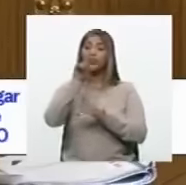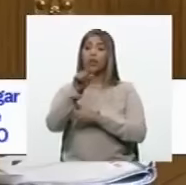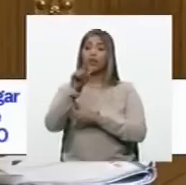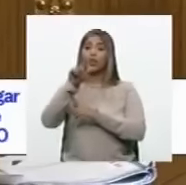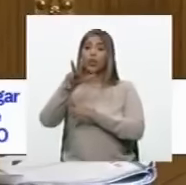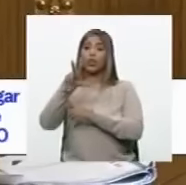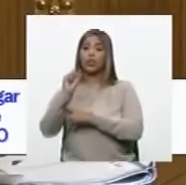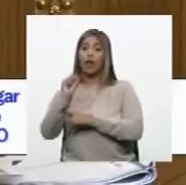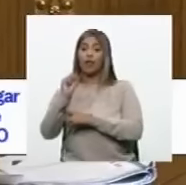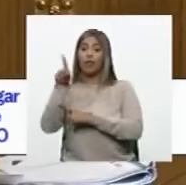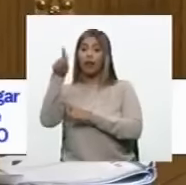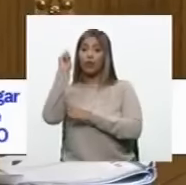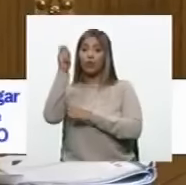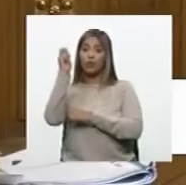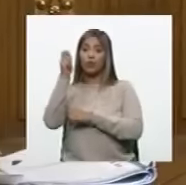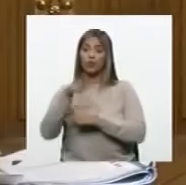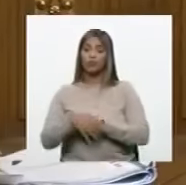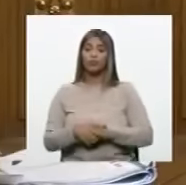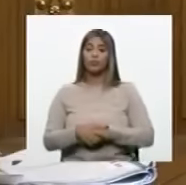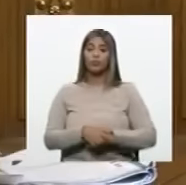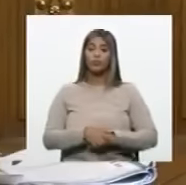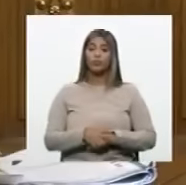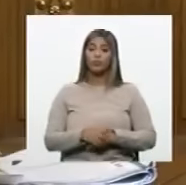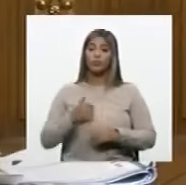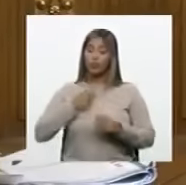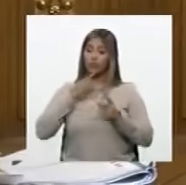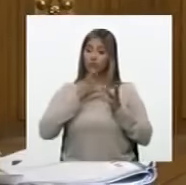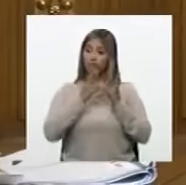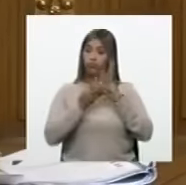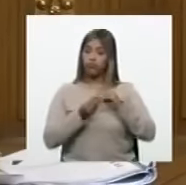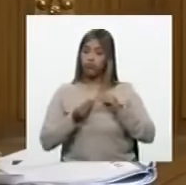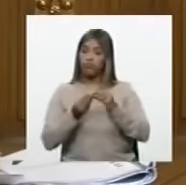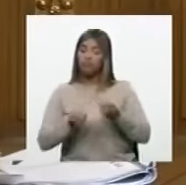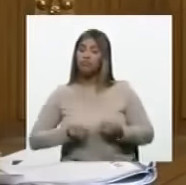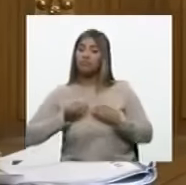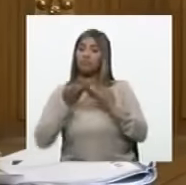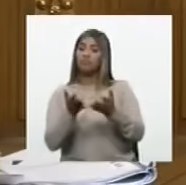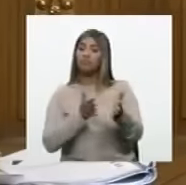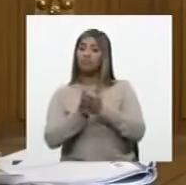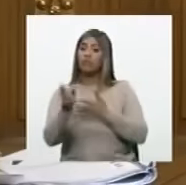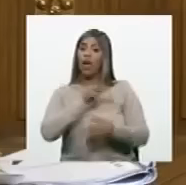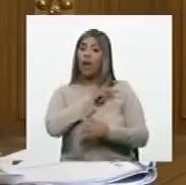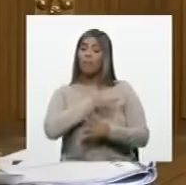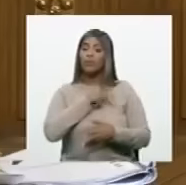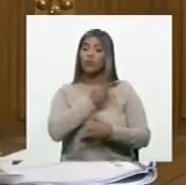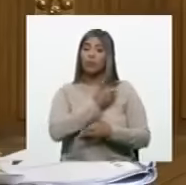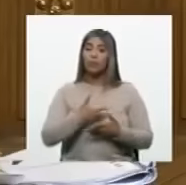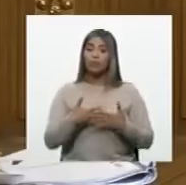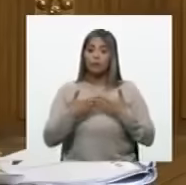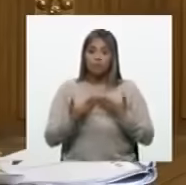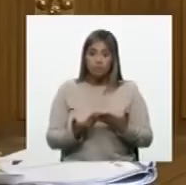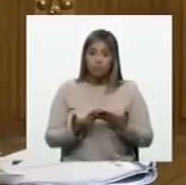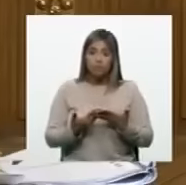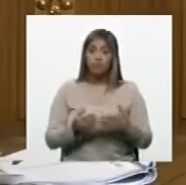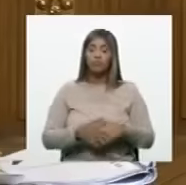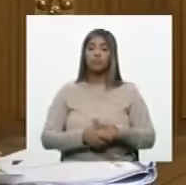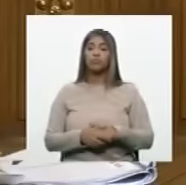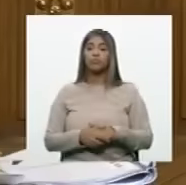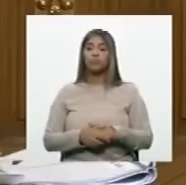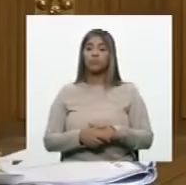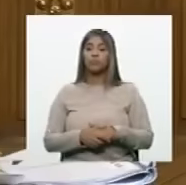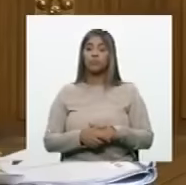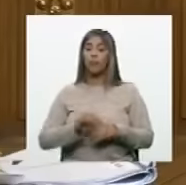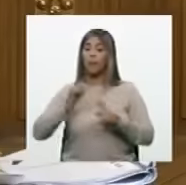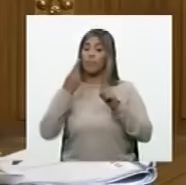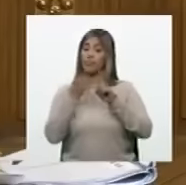de nuestra Constitución. Dicho esto, ¿qué recomienda esta comisión, presidente, respetuosamente?